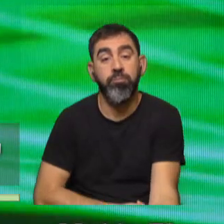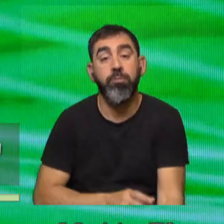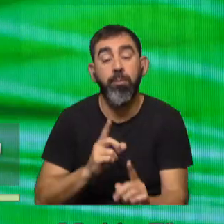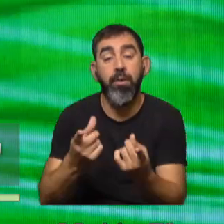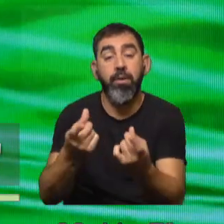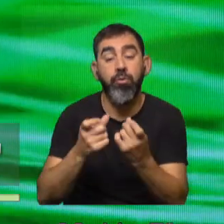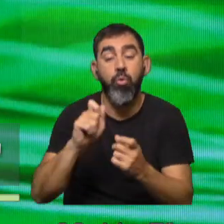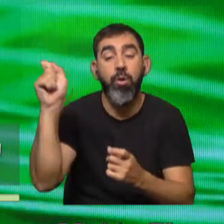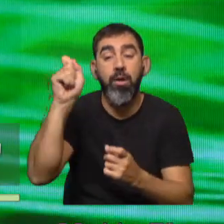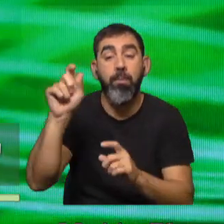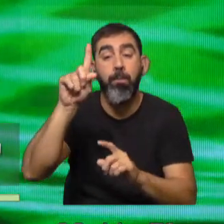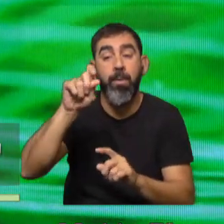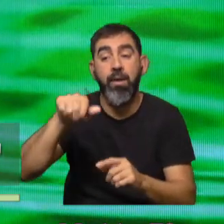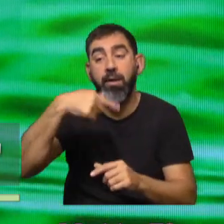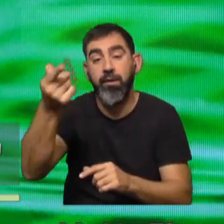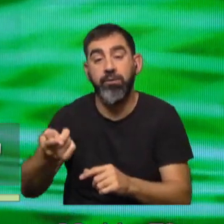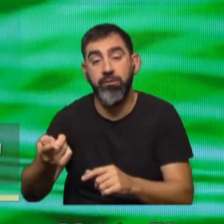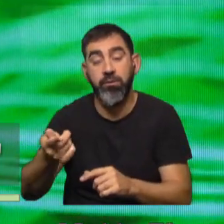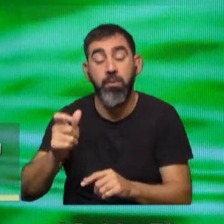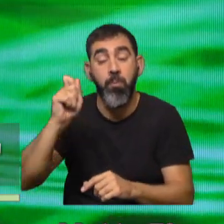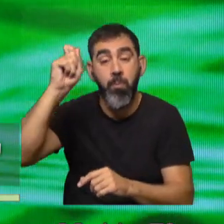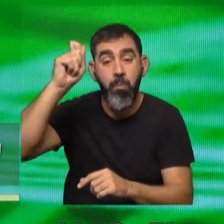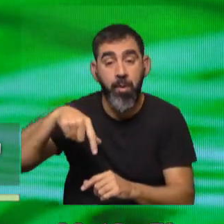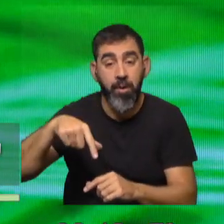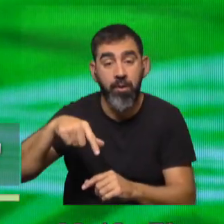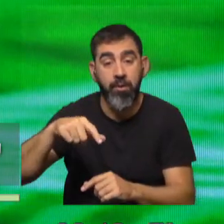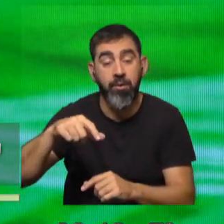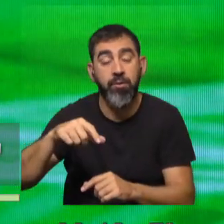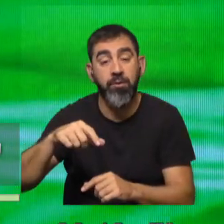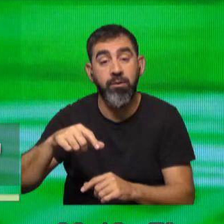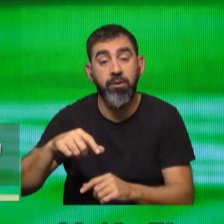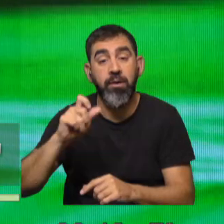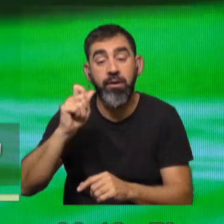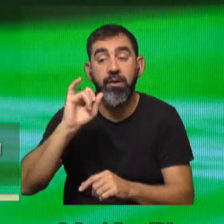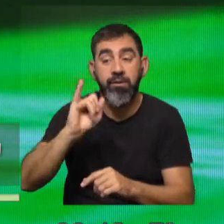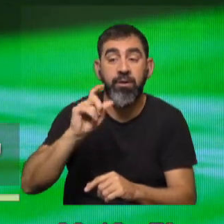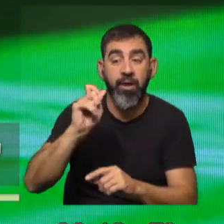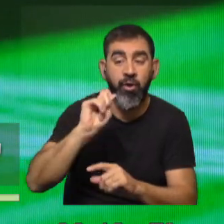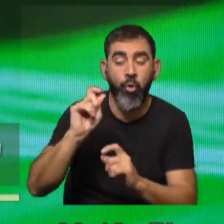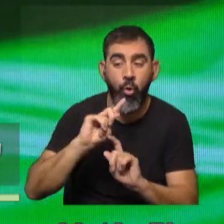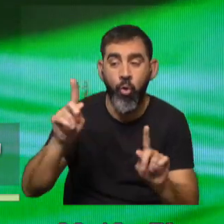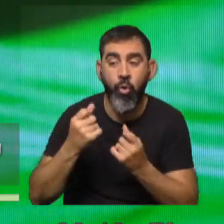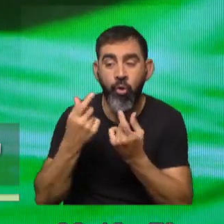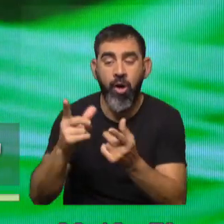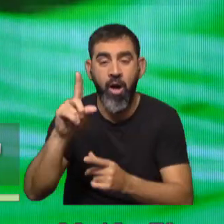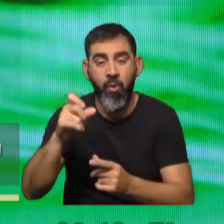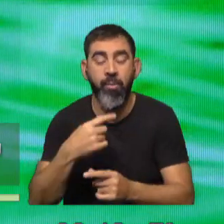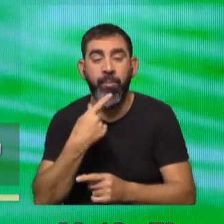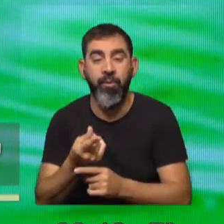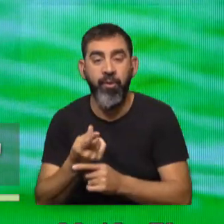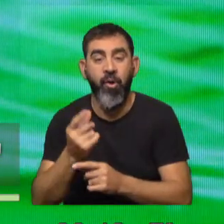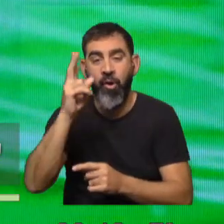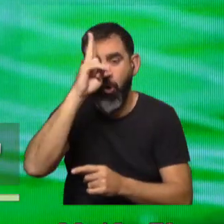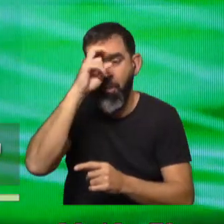fuentes de emergencia suplementarias y un plan de jerarquía a quién le voy a dar o no le voy a dar en caso de necesidades por ejemplo en primer lugar